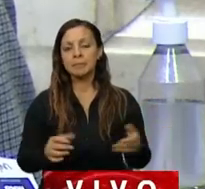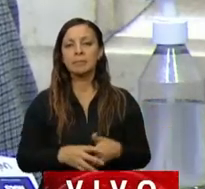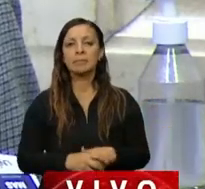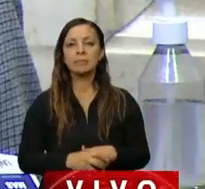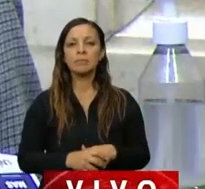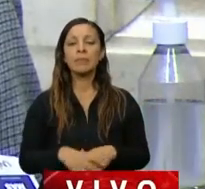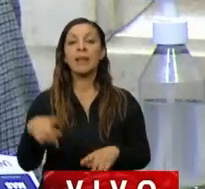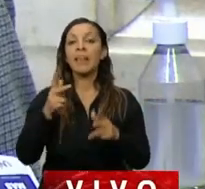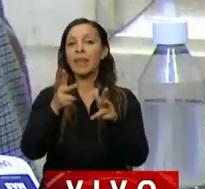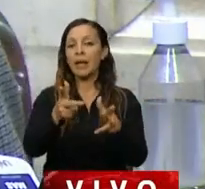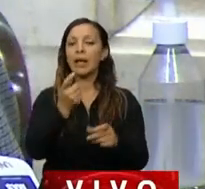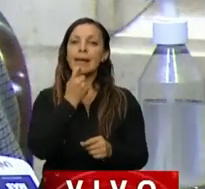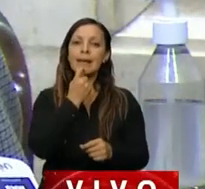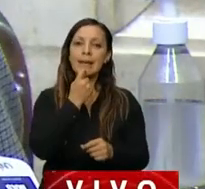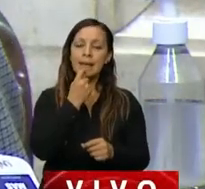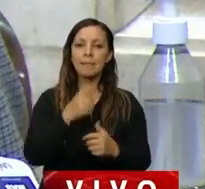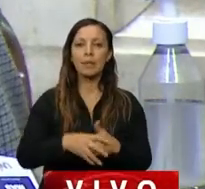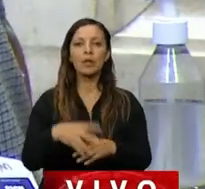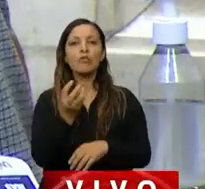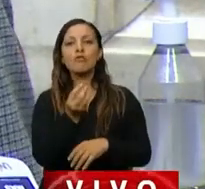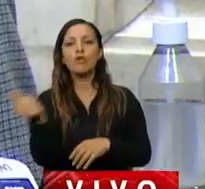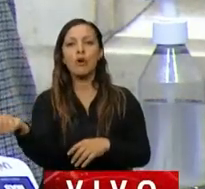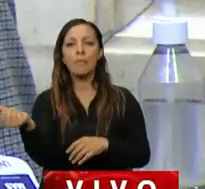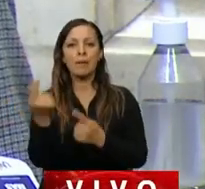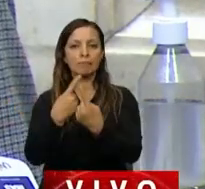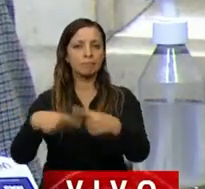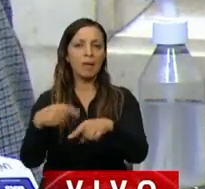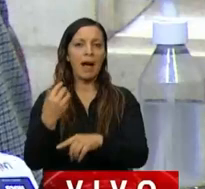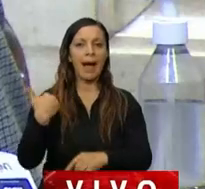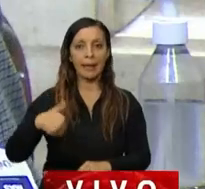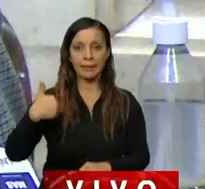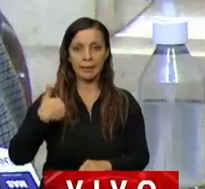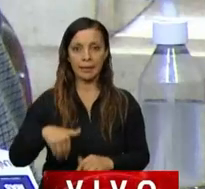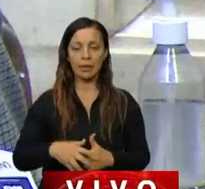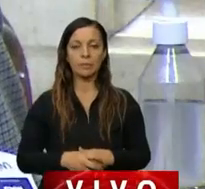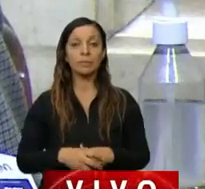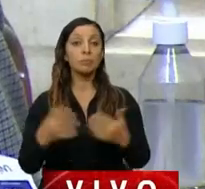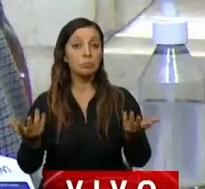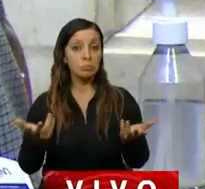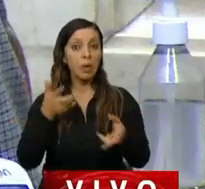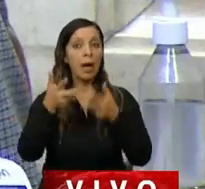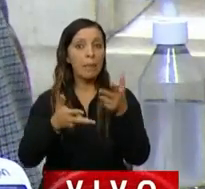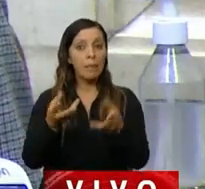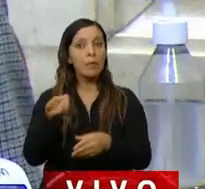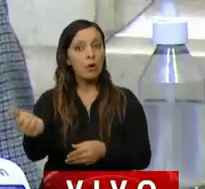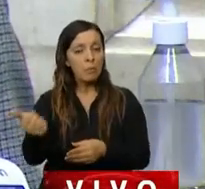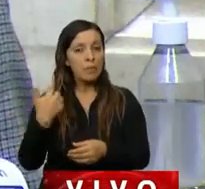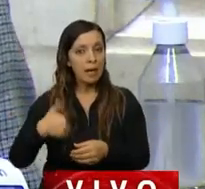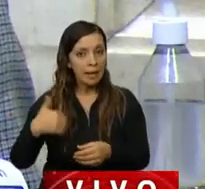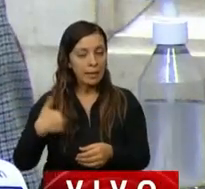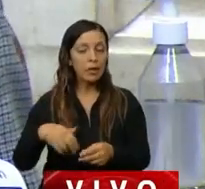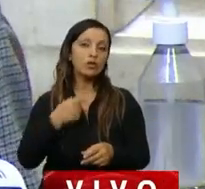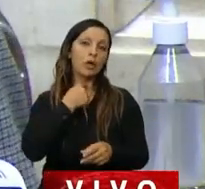se puso como ejemplo el compre argentino. Bueno, si vamos a hablar del compre argentino,